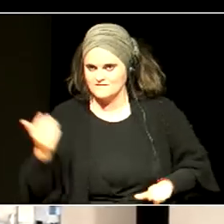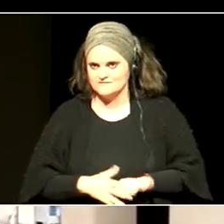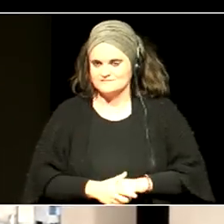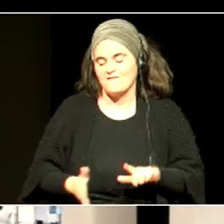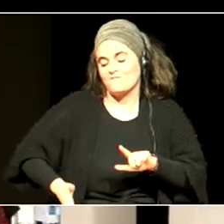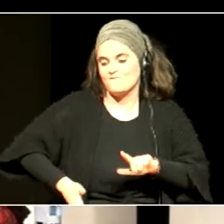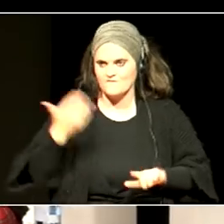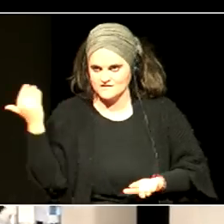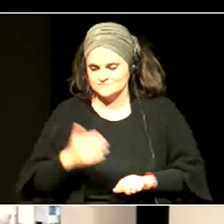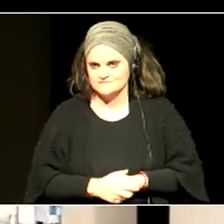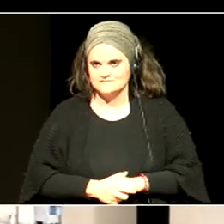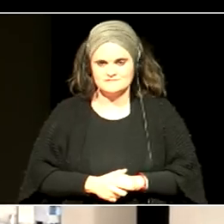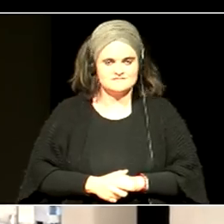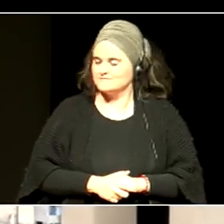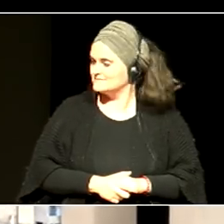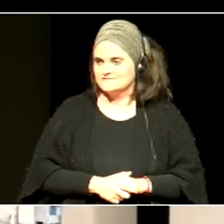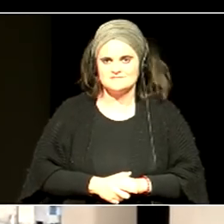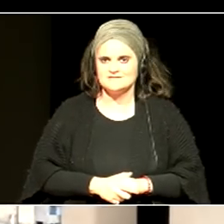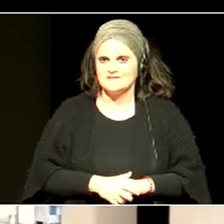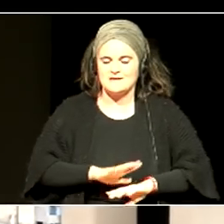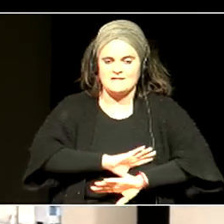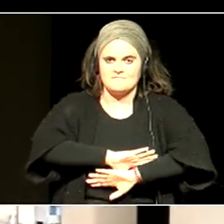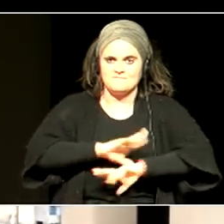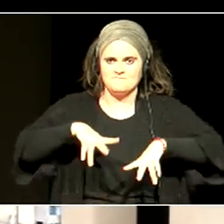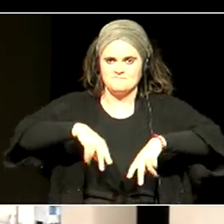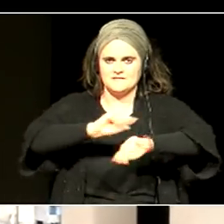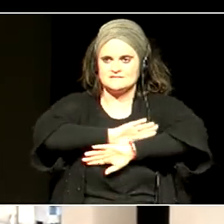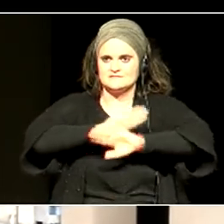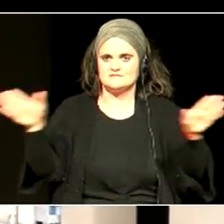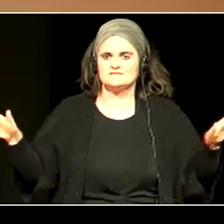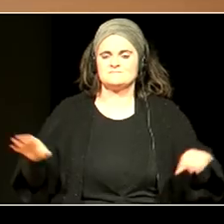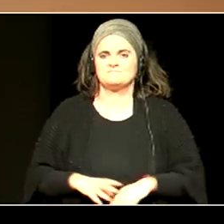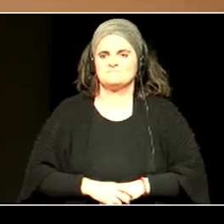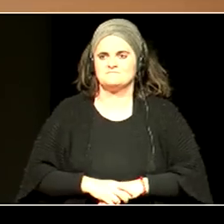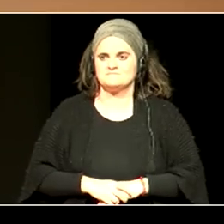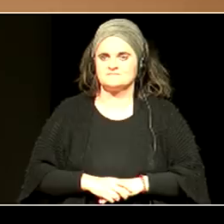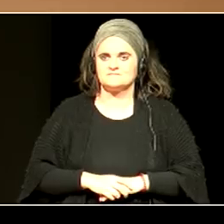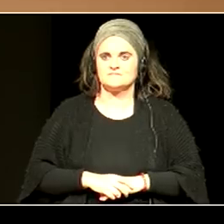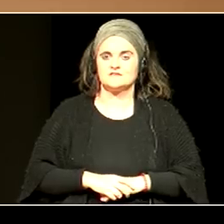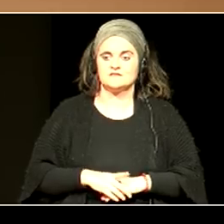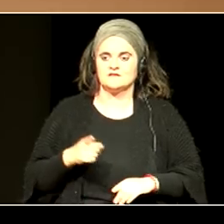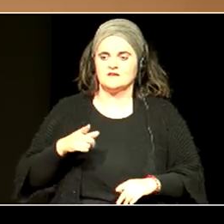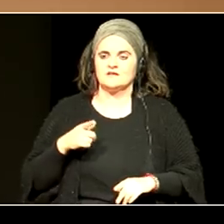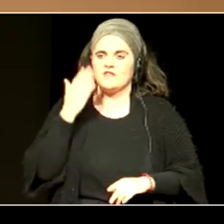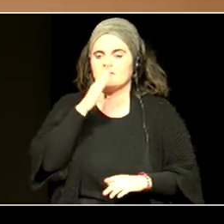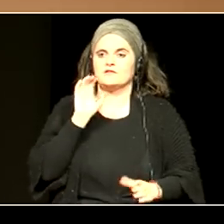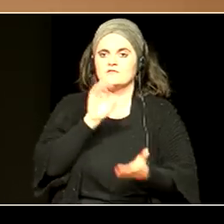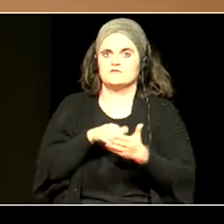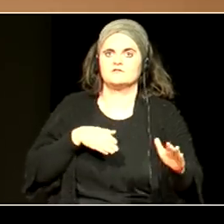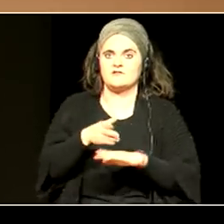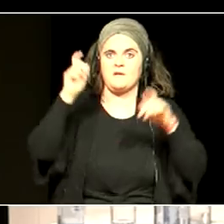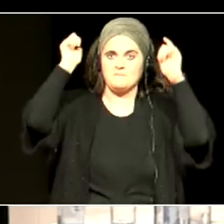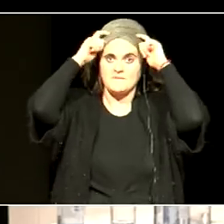atera o sea es verdad o sea vale ya vale ya o sea s cachuta y Mickey